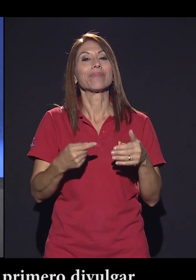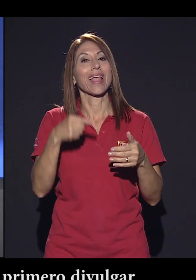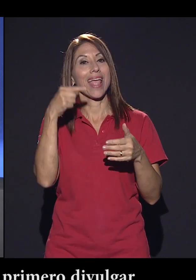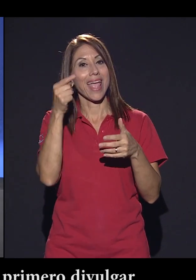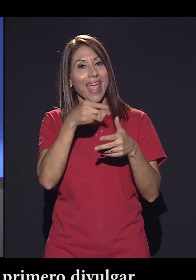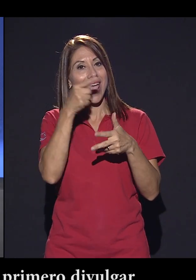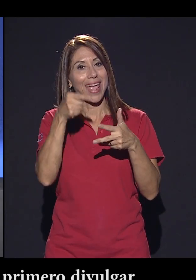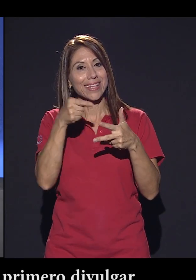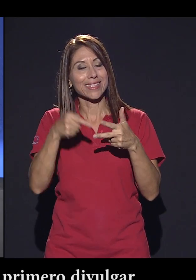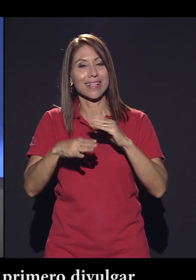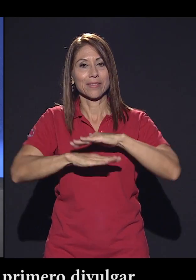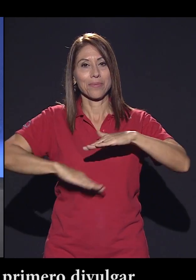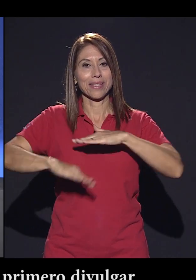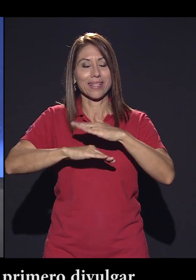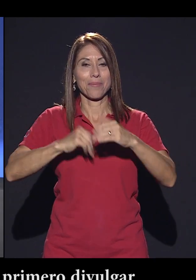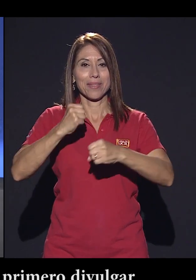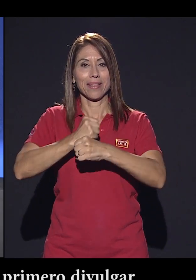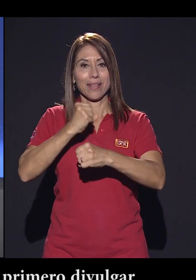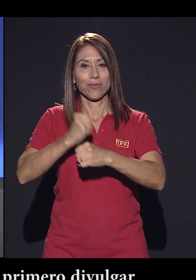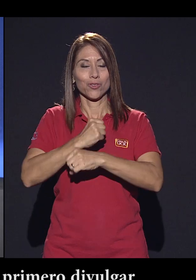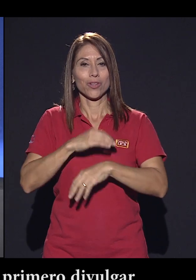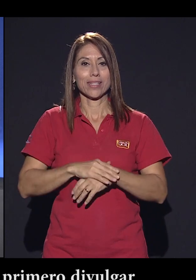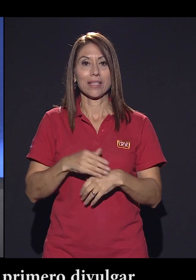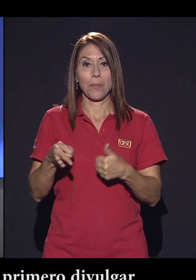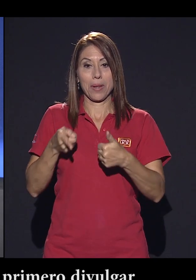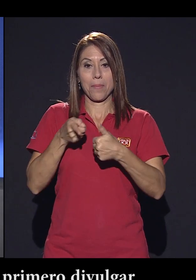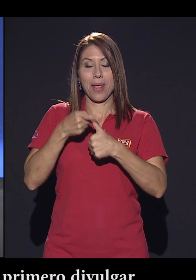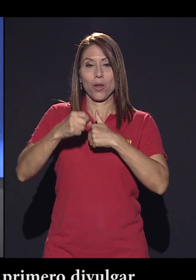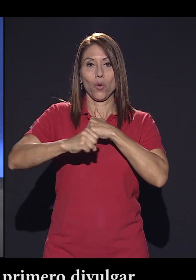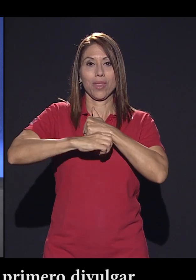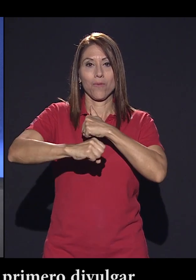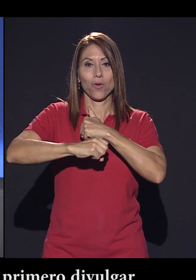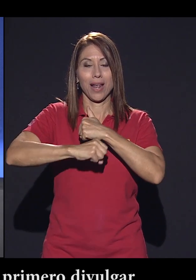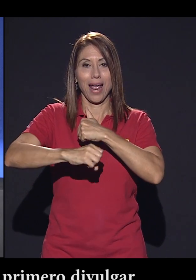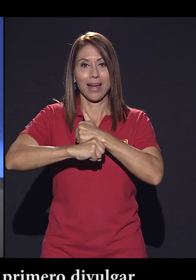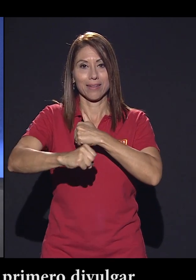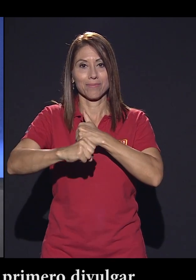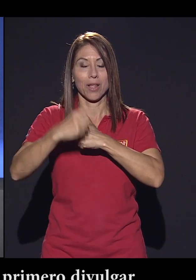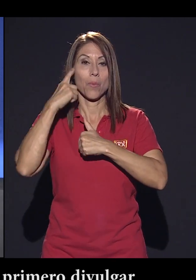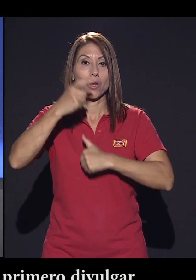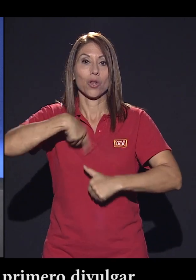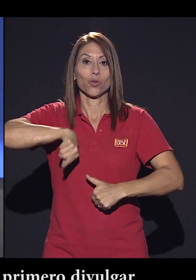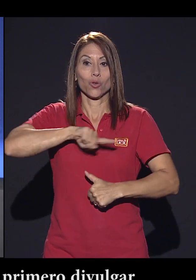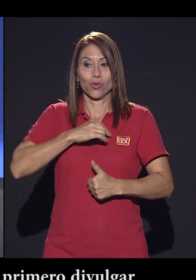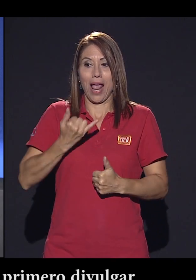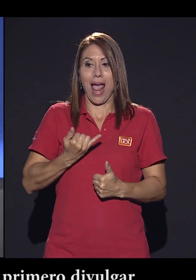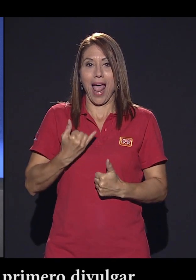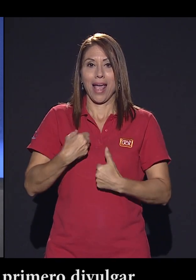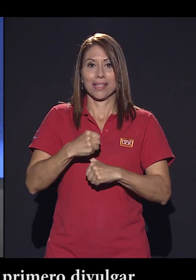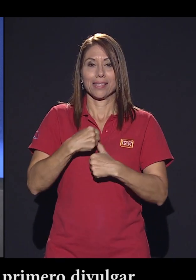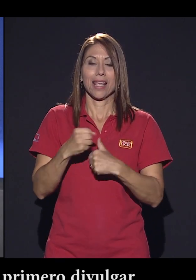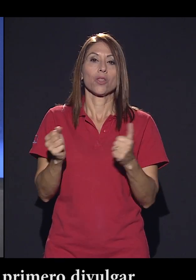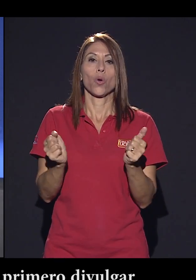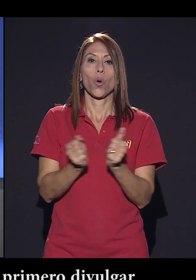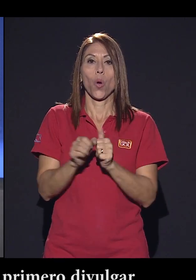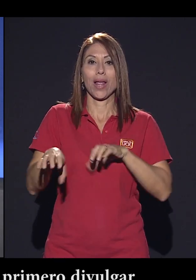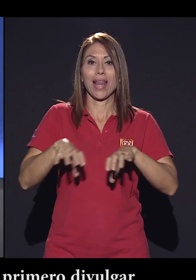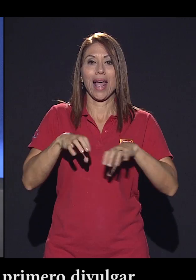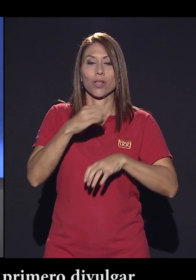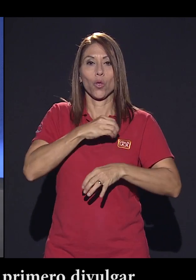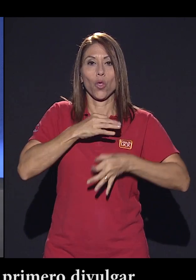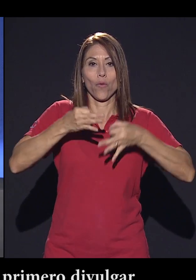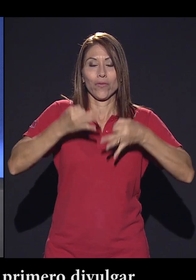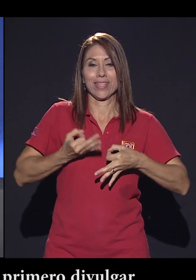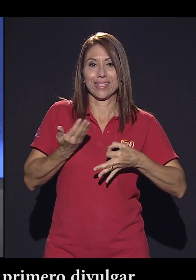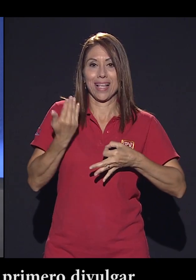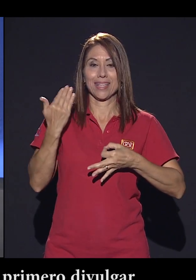son básicamente las funciones. Primero, divulgar lo que estamos haciendo con el